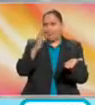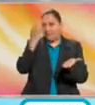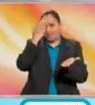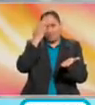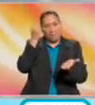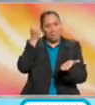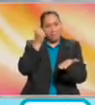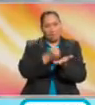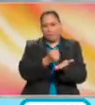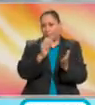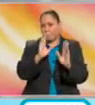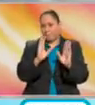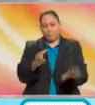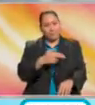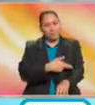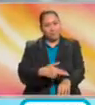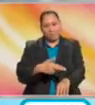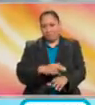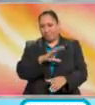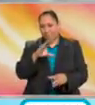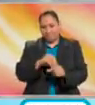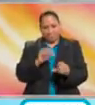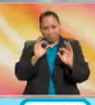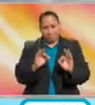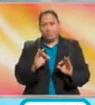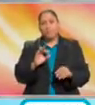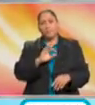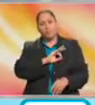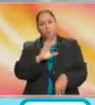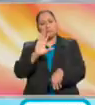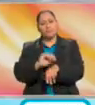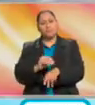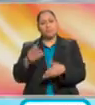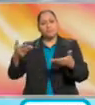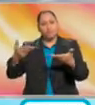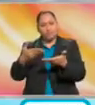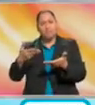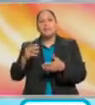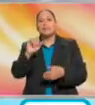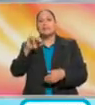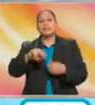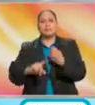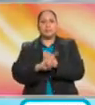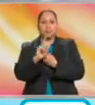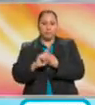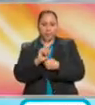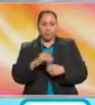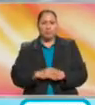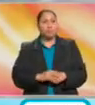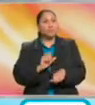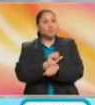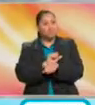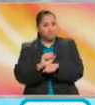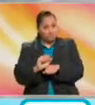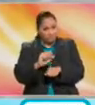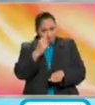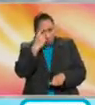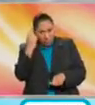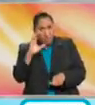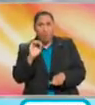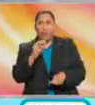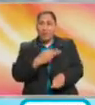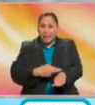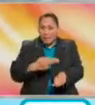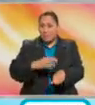reconocido y está en los trámites que tienes que hacer para contraer matrimonio sin ningún problema. ¿Es sencillo o se le hace mucho más complicado